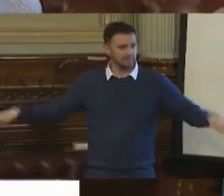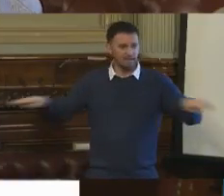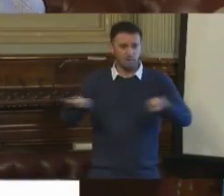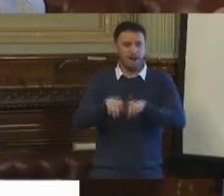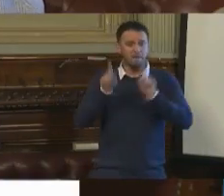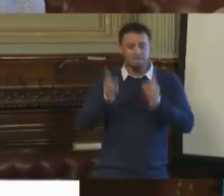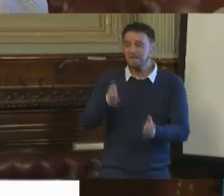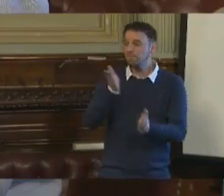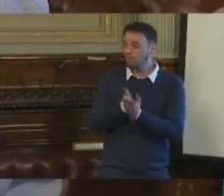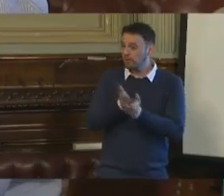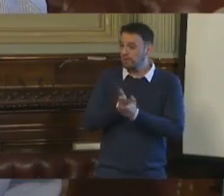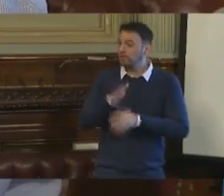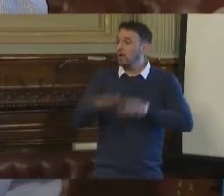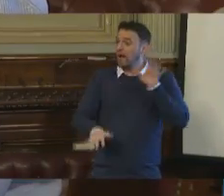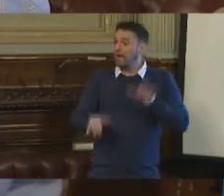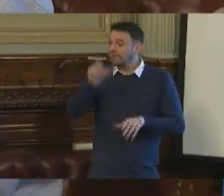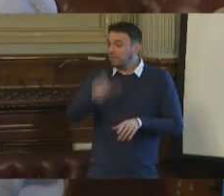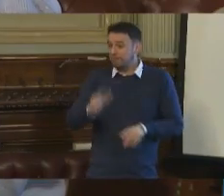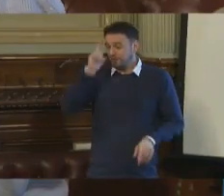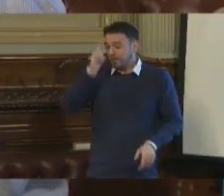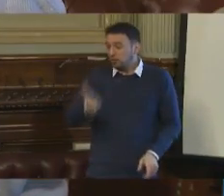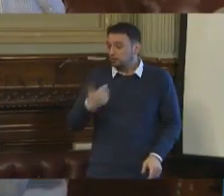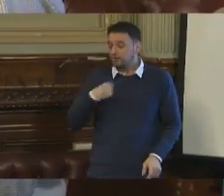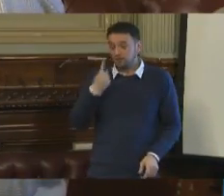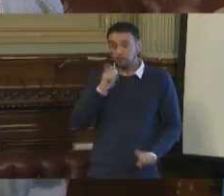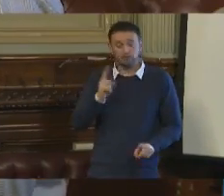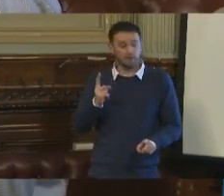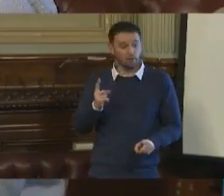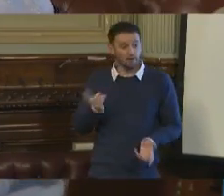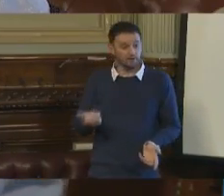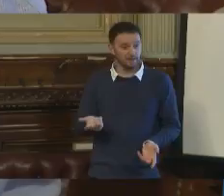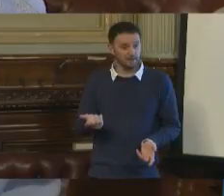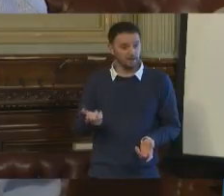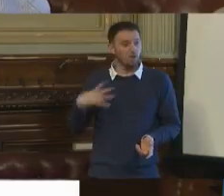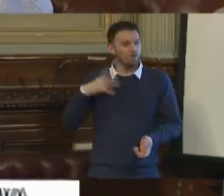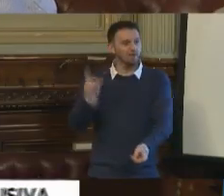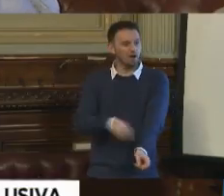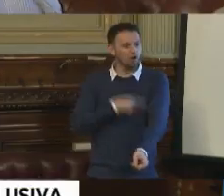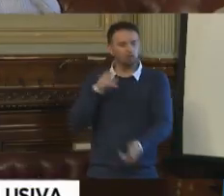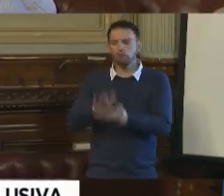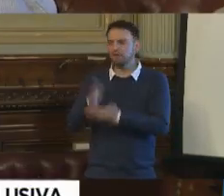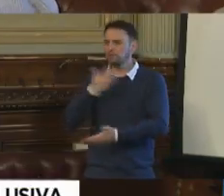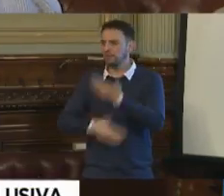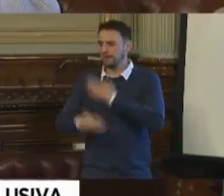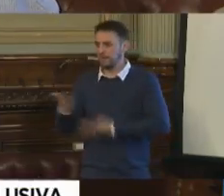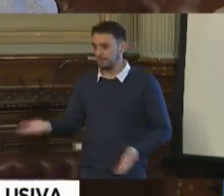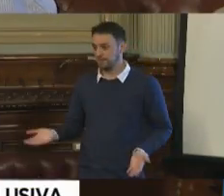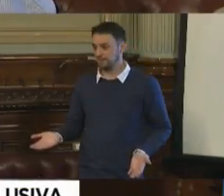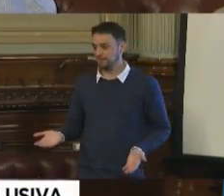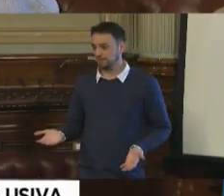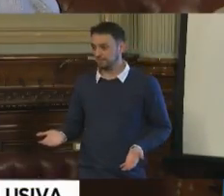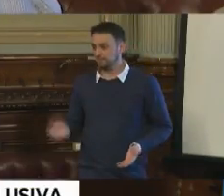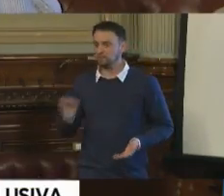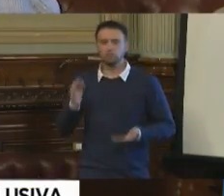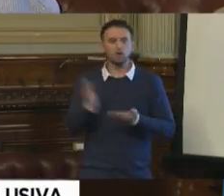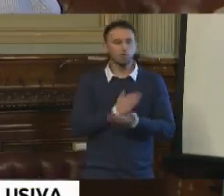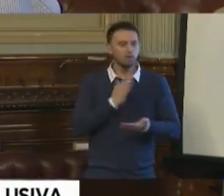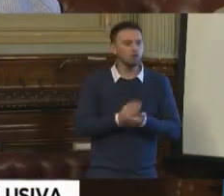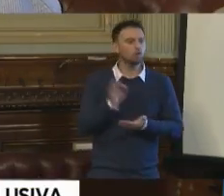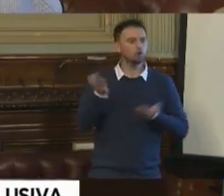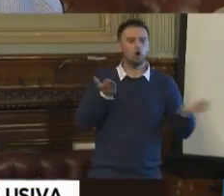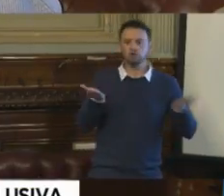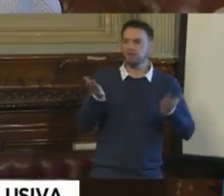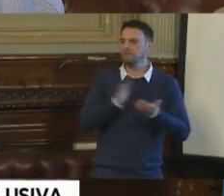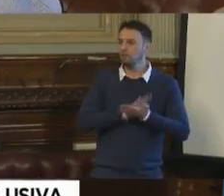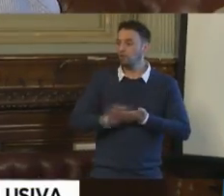a veces se nos escapa incluso con la mejor intención cuando tratamos de diseñar algún dispositivo o algún producto o